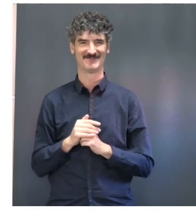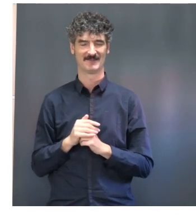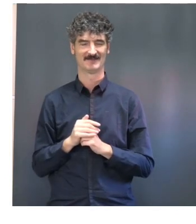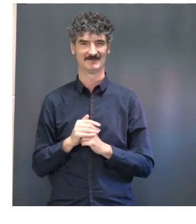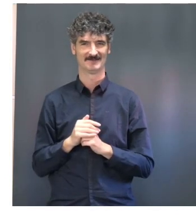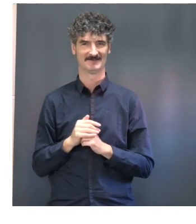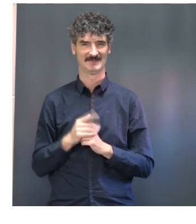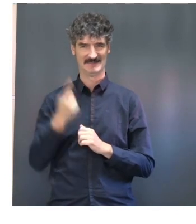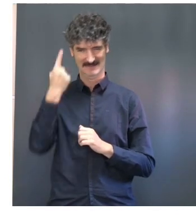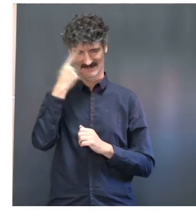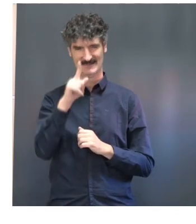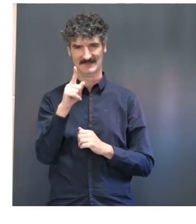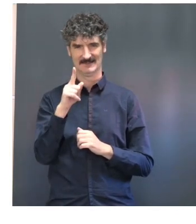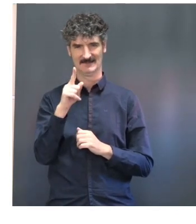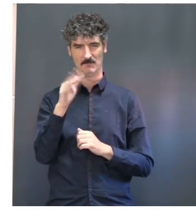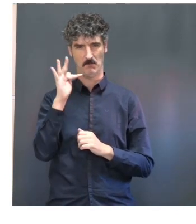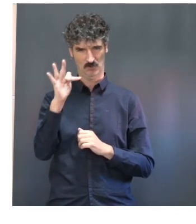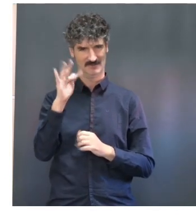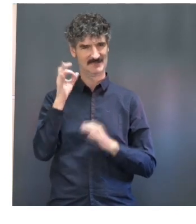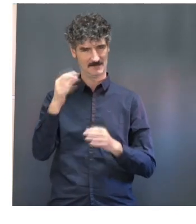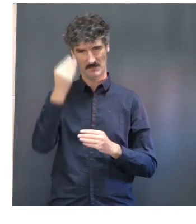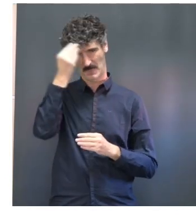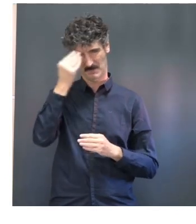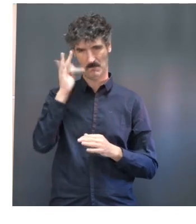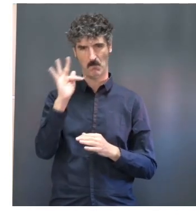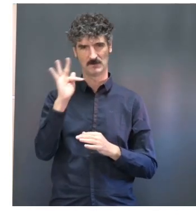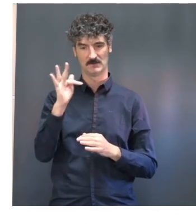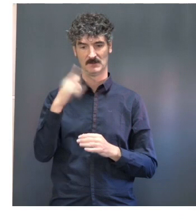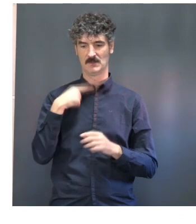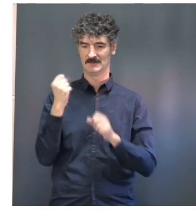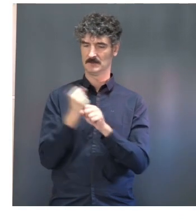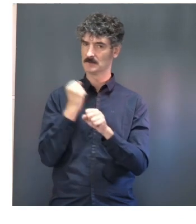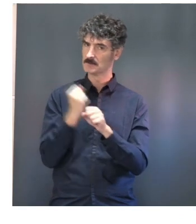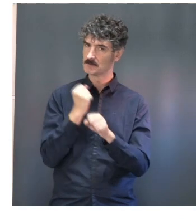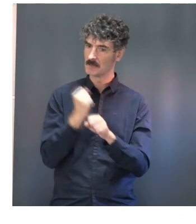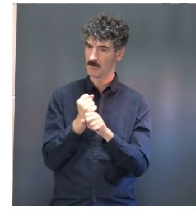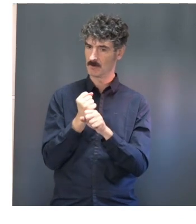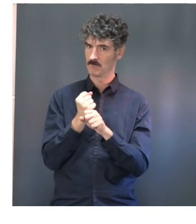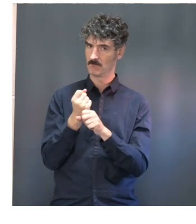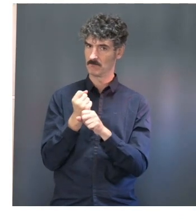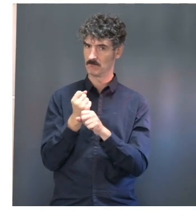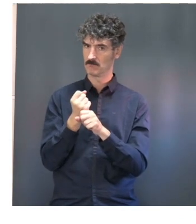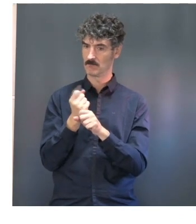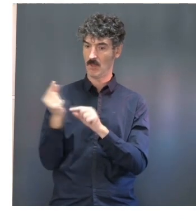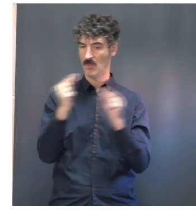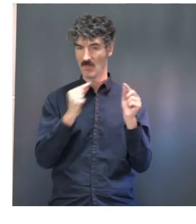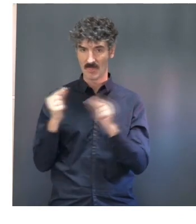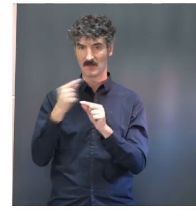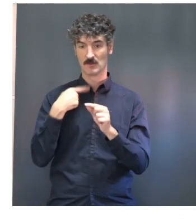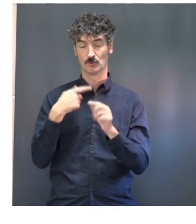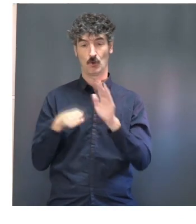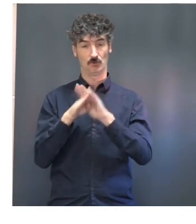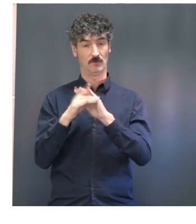cuenta, exacto, sí, no, y siempre pensando en positivo al final y trabajando, ¿no? Lo que hemos comentado ahora, yo creo que si seguimos esta línea de